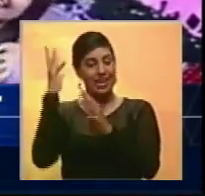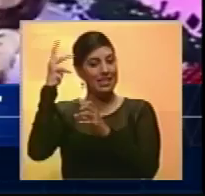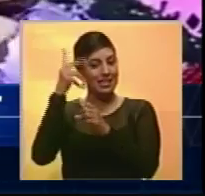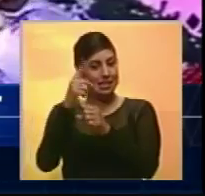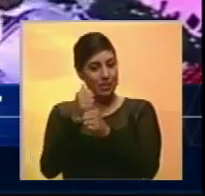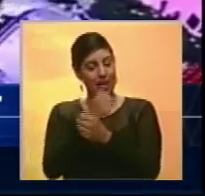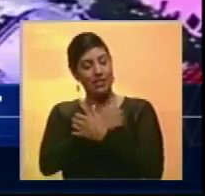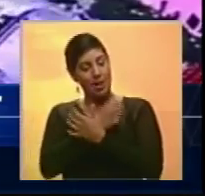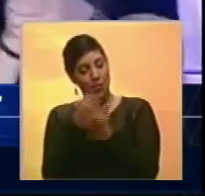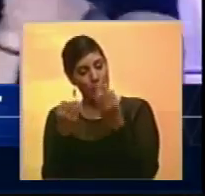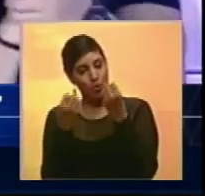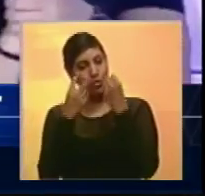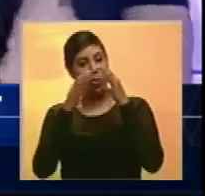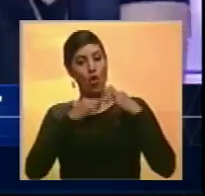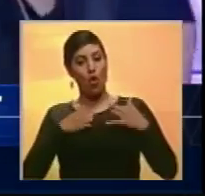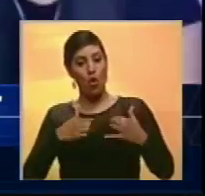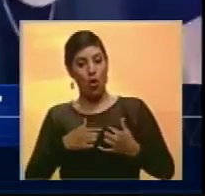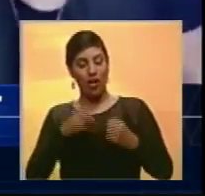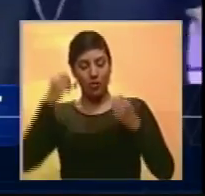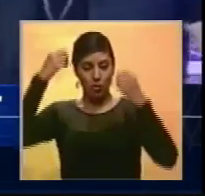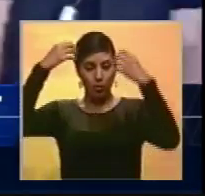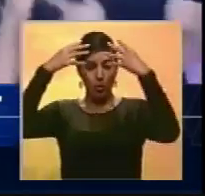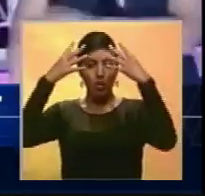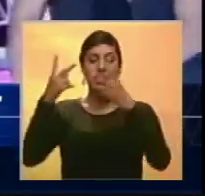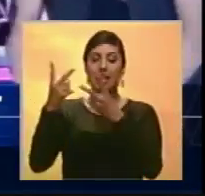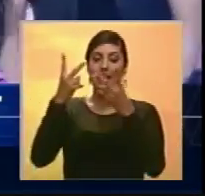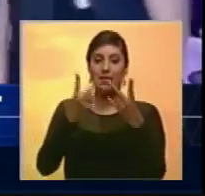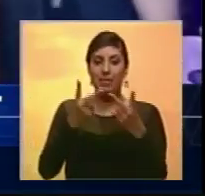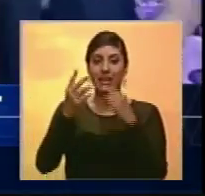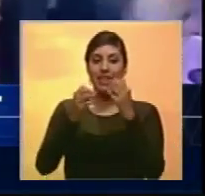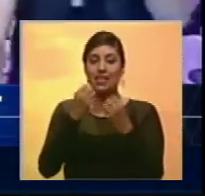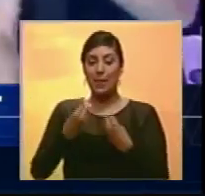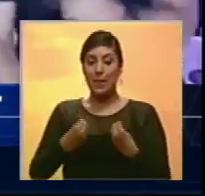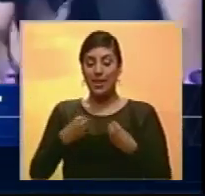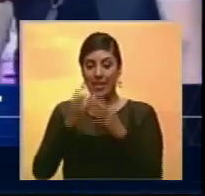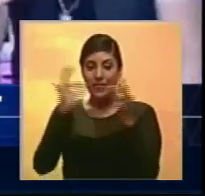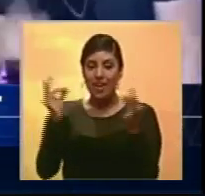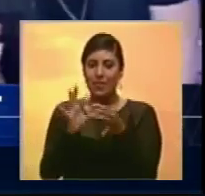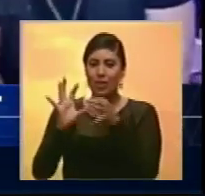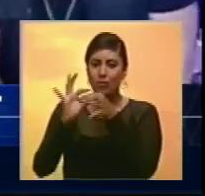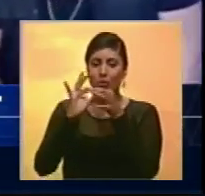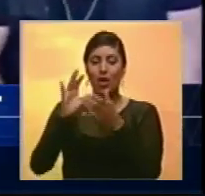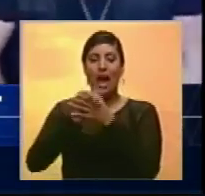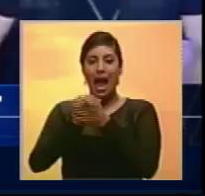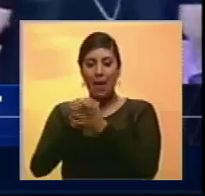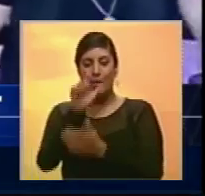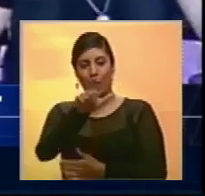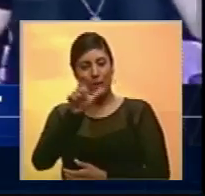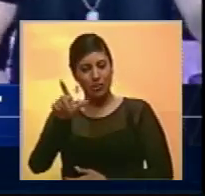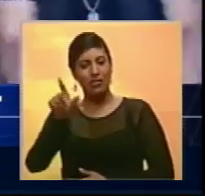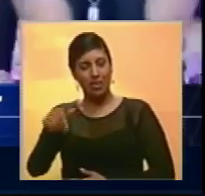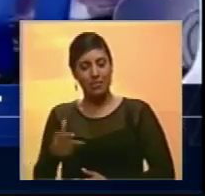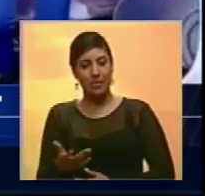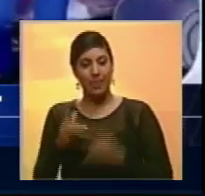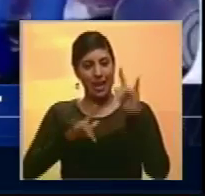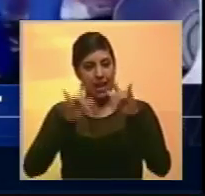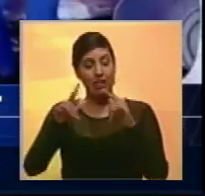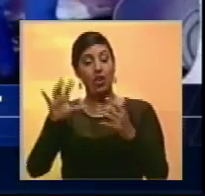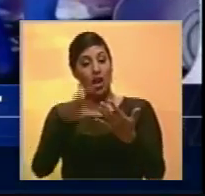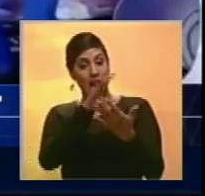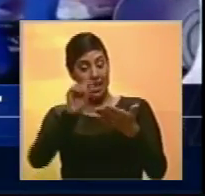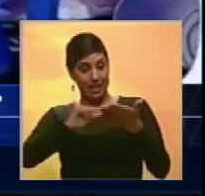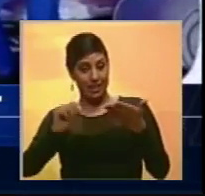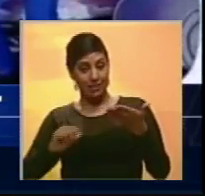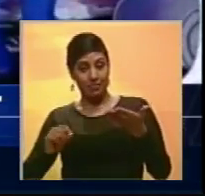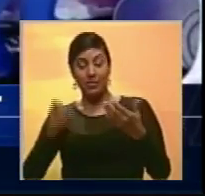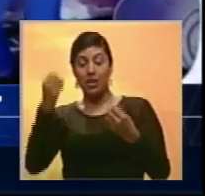esperanza, que ilumina los corazones con su luz y nos invita a celebrar la vida en familia, con amigos y seres queridos. La letra y música del